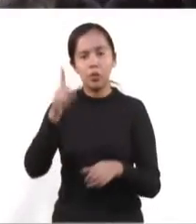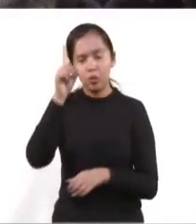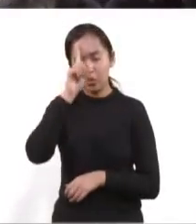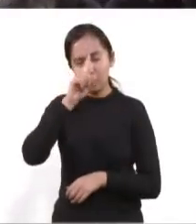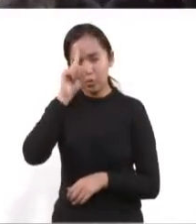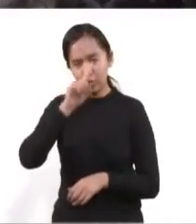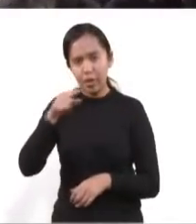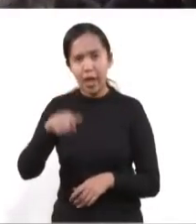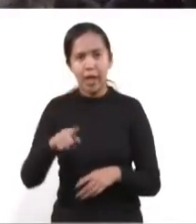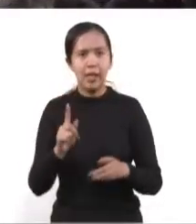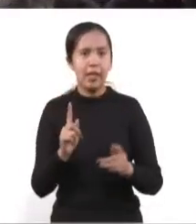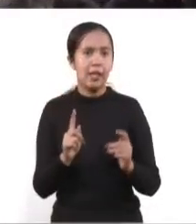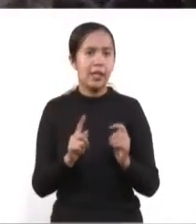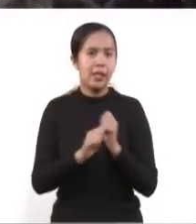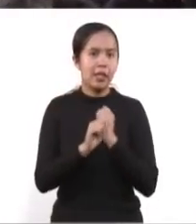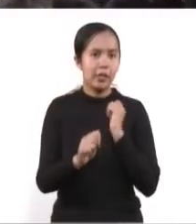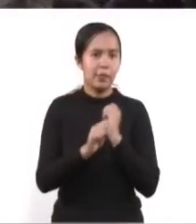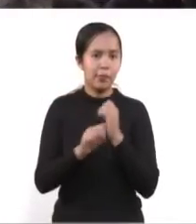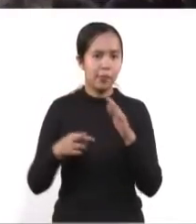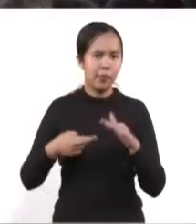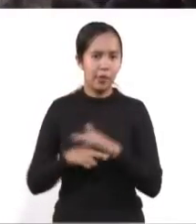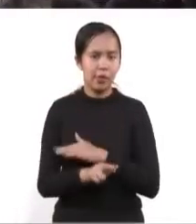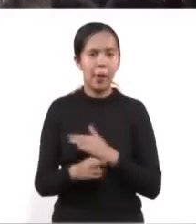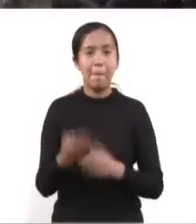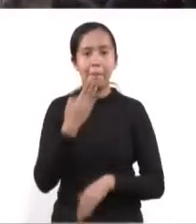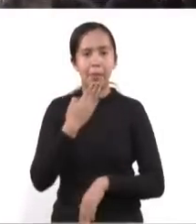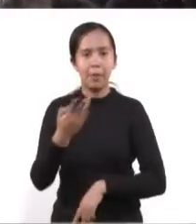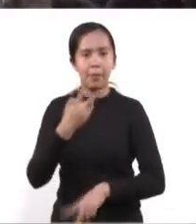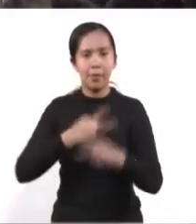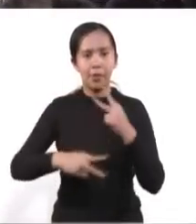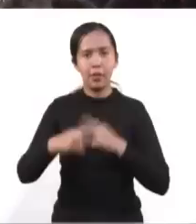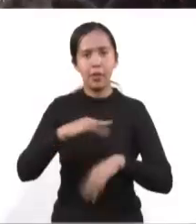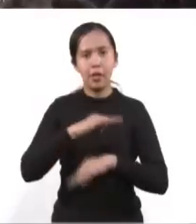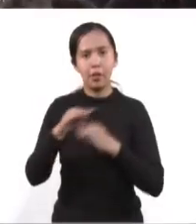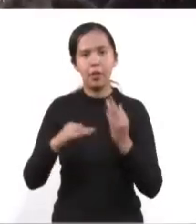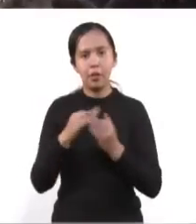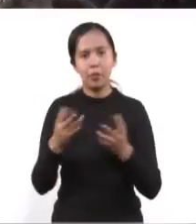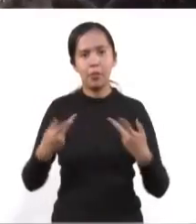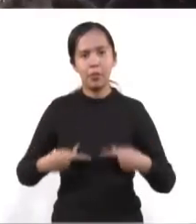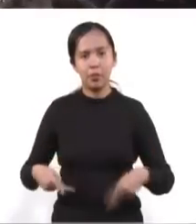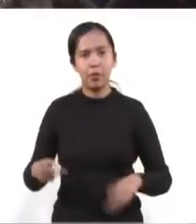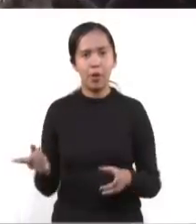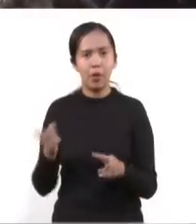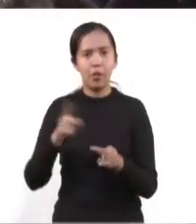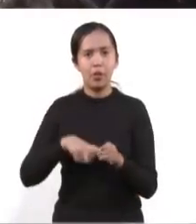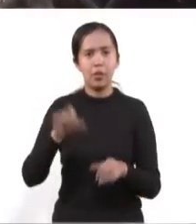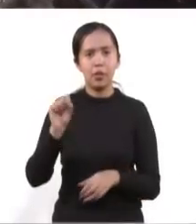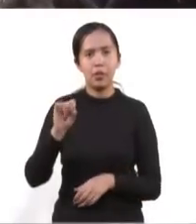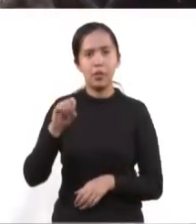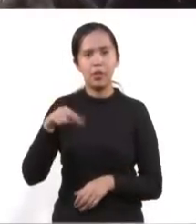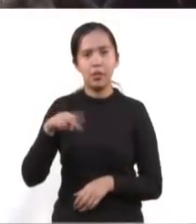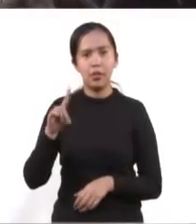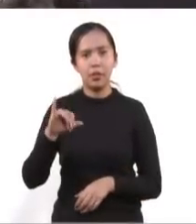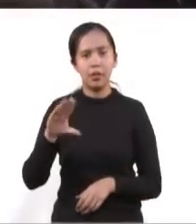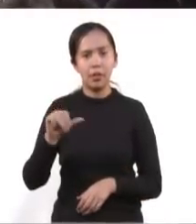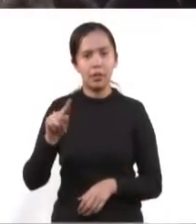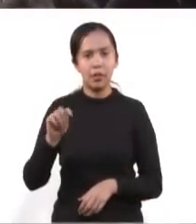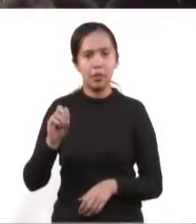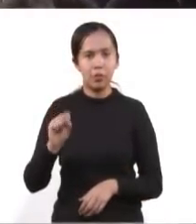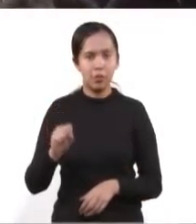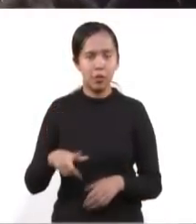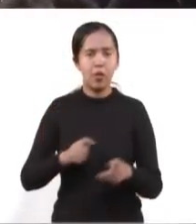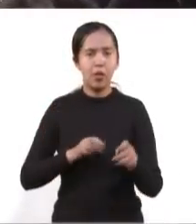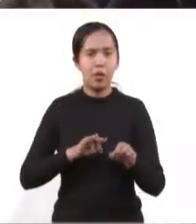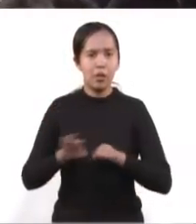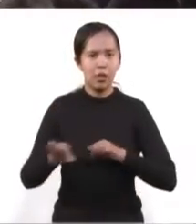del Sistema de Transporte Colectivo Metro. Damos la bienvenida a las y los integrantes del Sindicato Nacional de Trabajadores del Sistema de